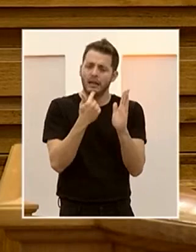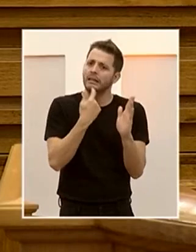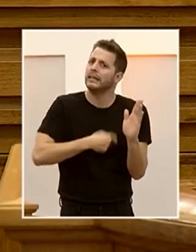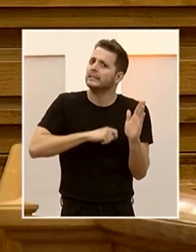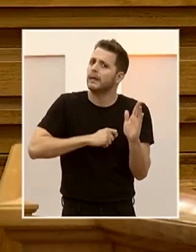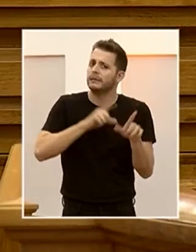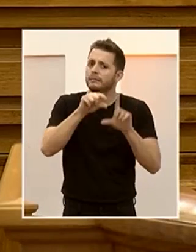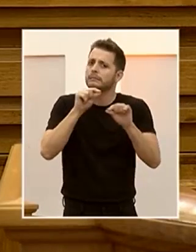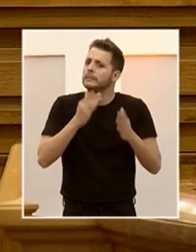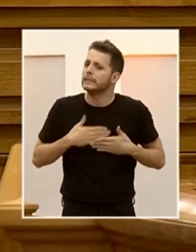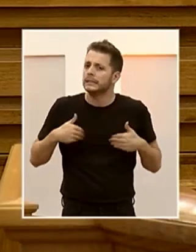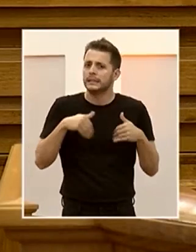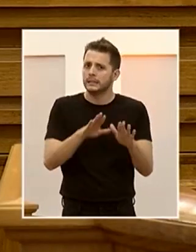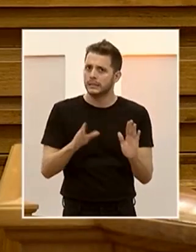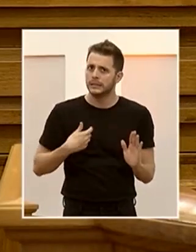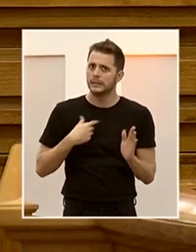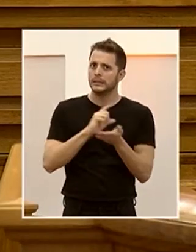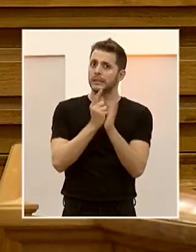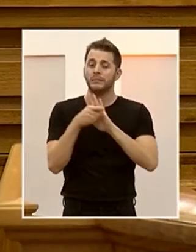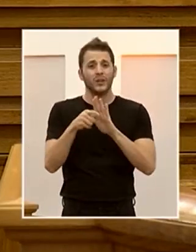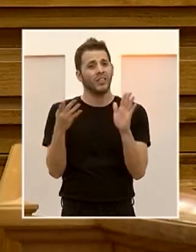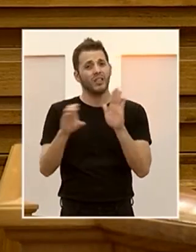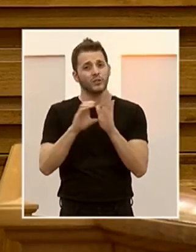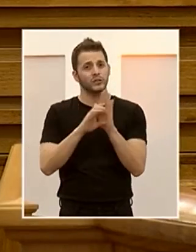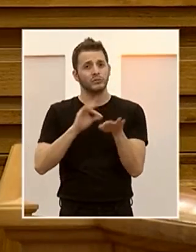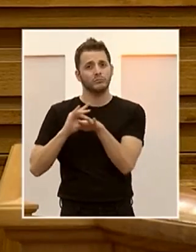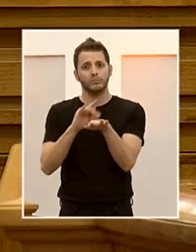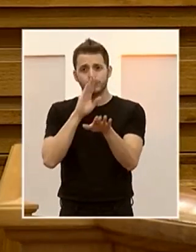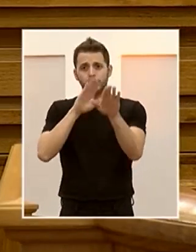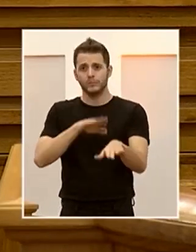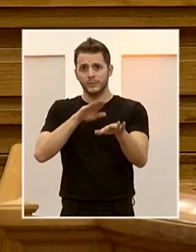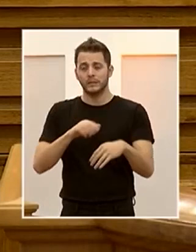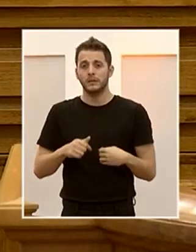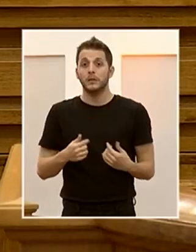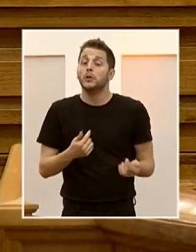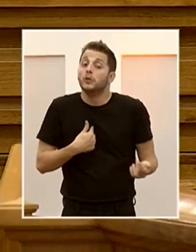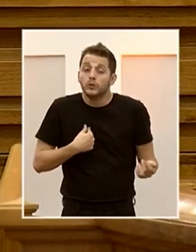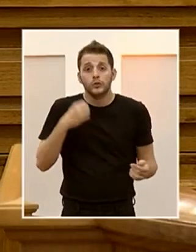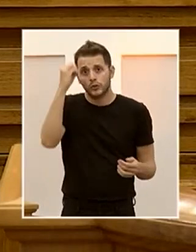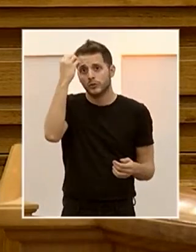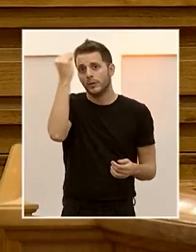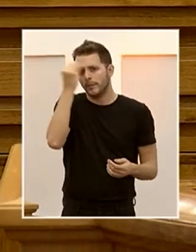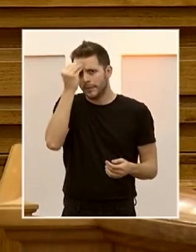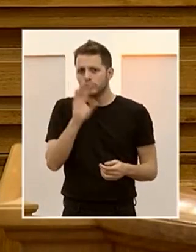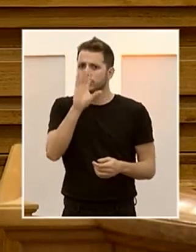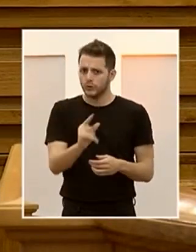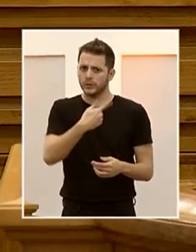España, va a seguir siendo nuestra hoja de ruta. Yo, sin embargo, creo que va a ser así.